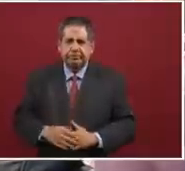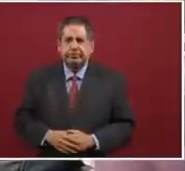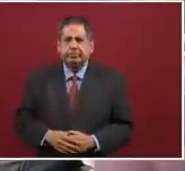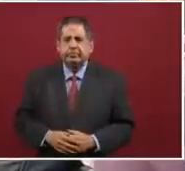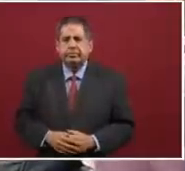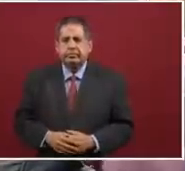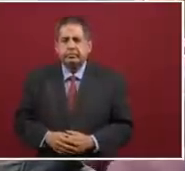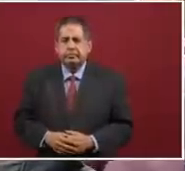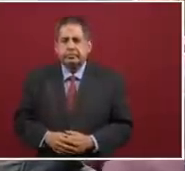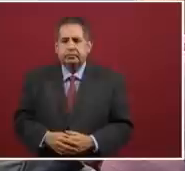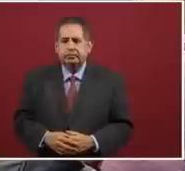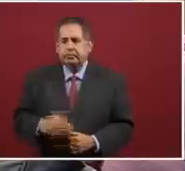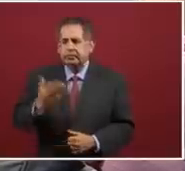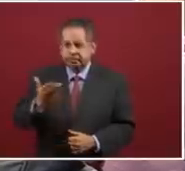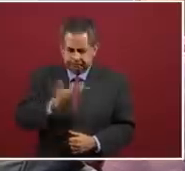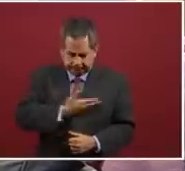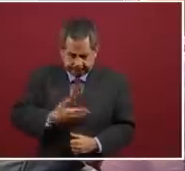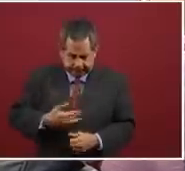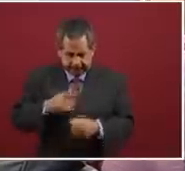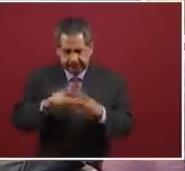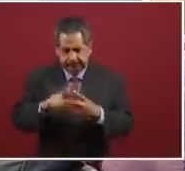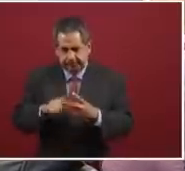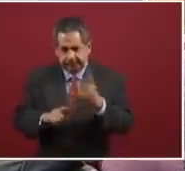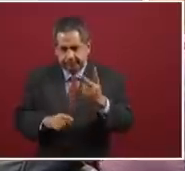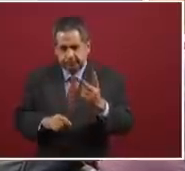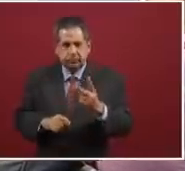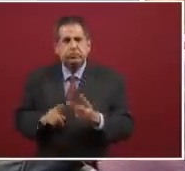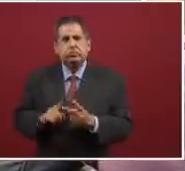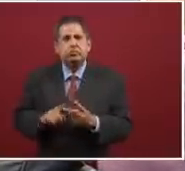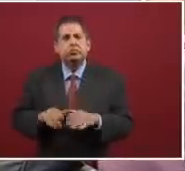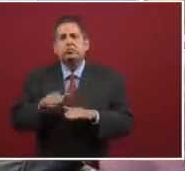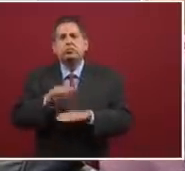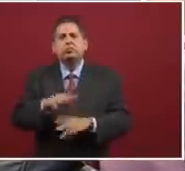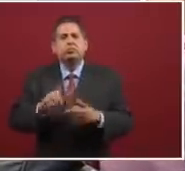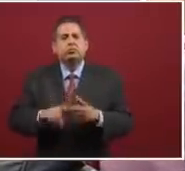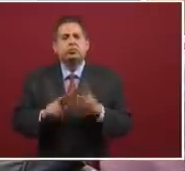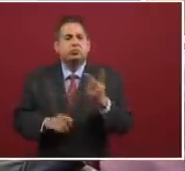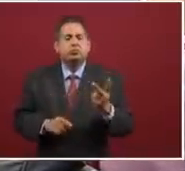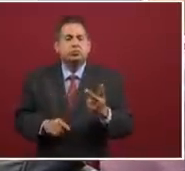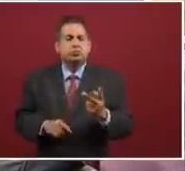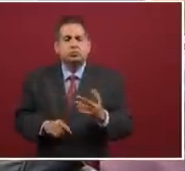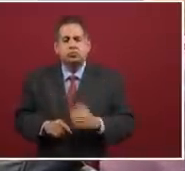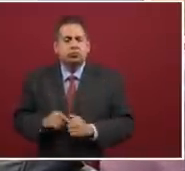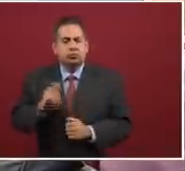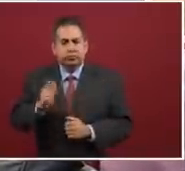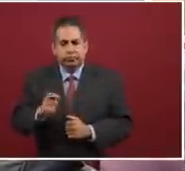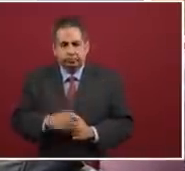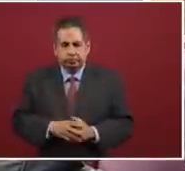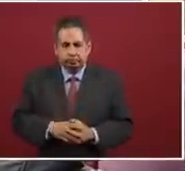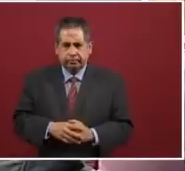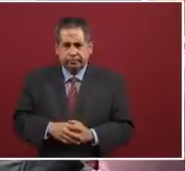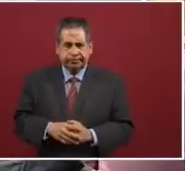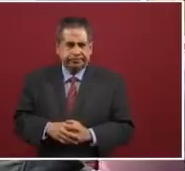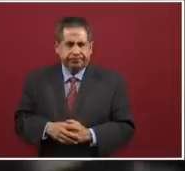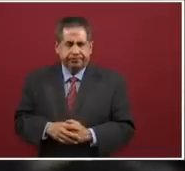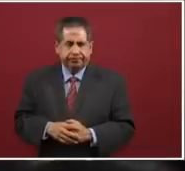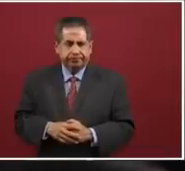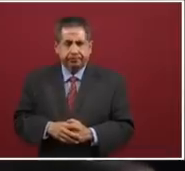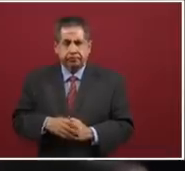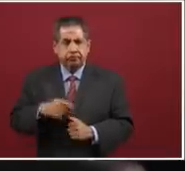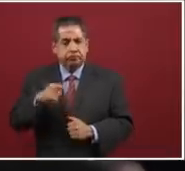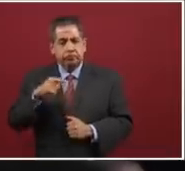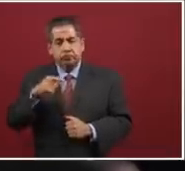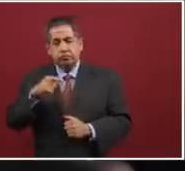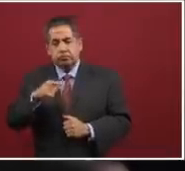Muy bien. Presidente, la segunda es sobre el caso de el